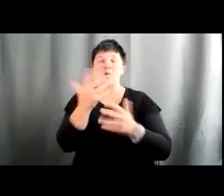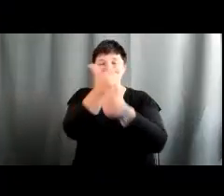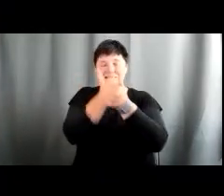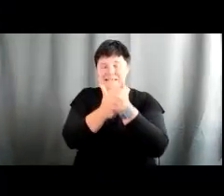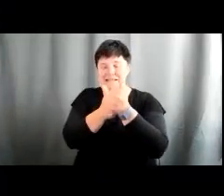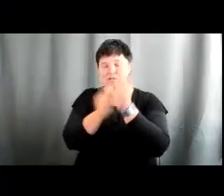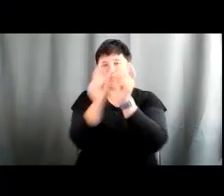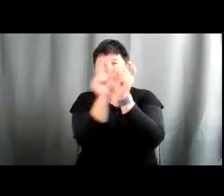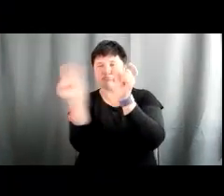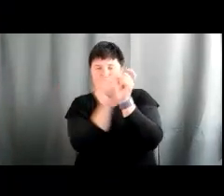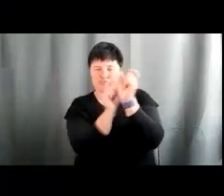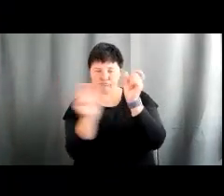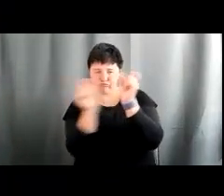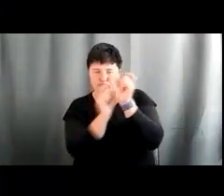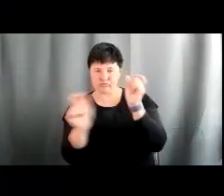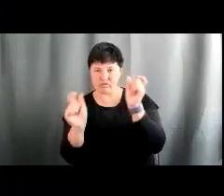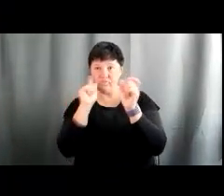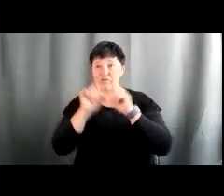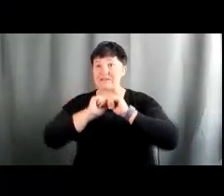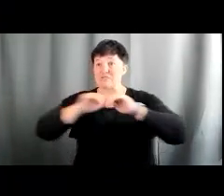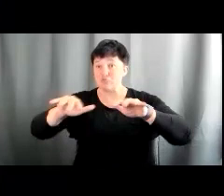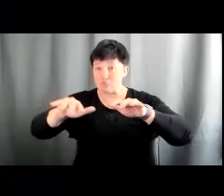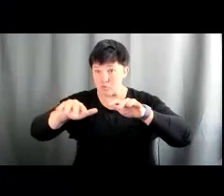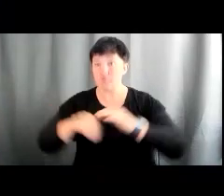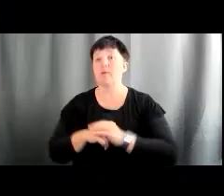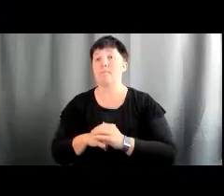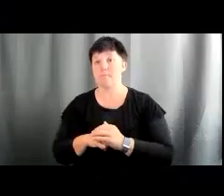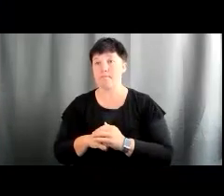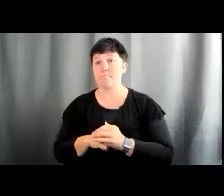de distribución como líneas espaciales,